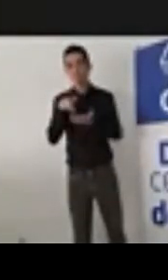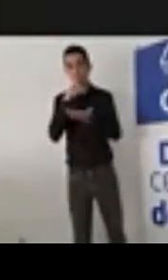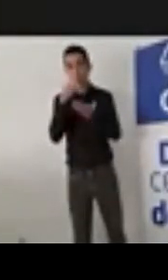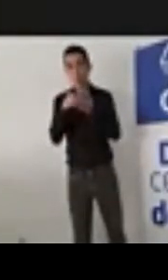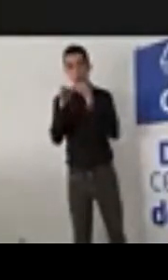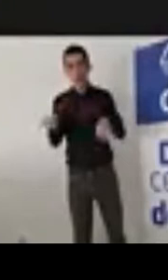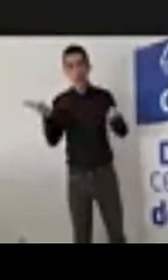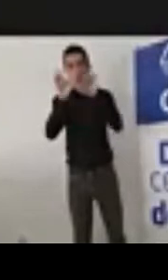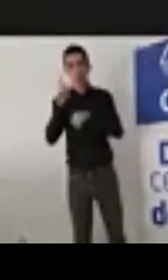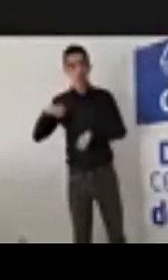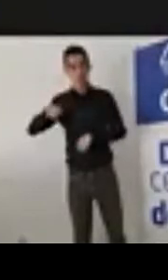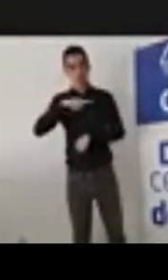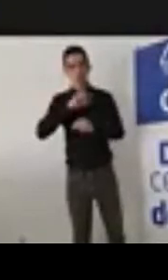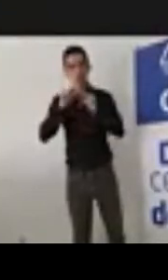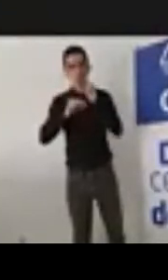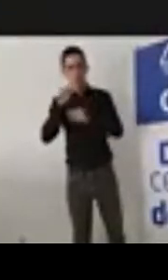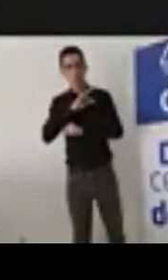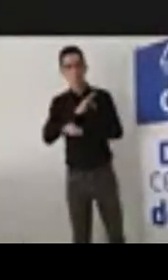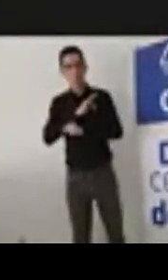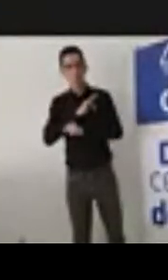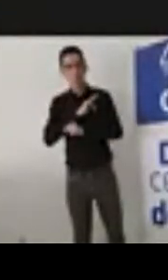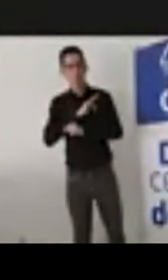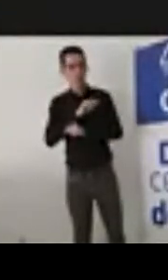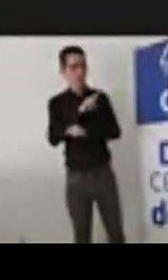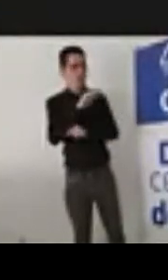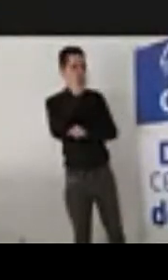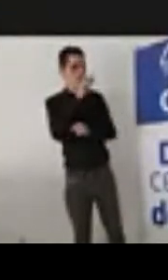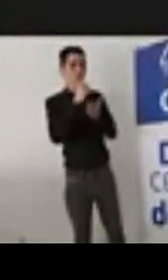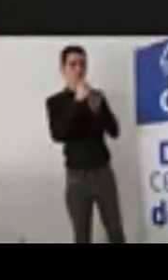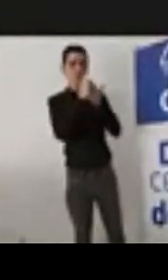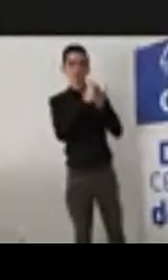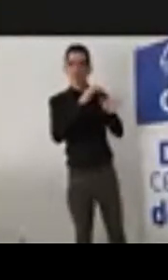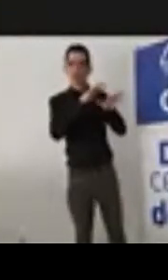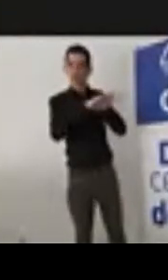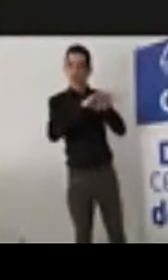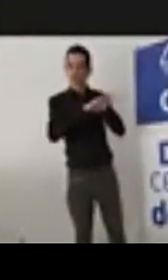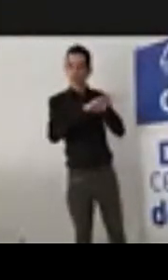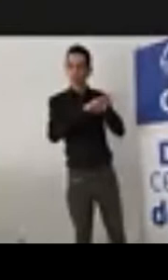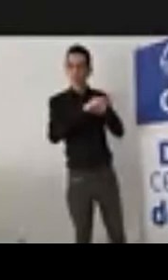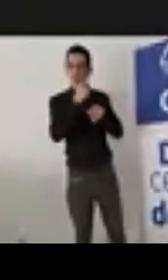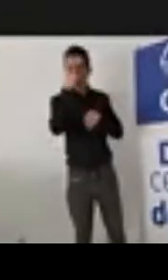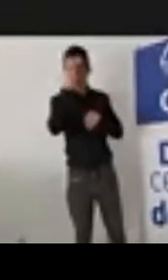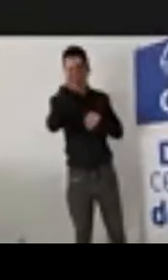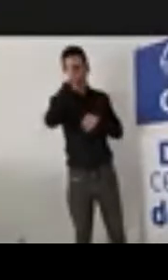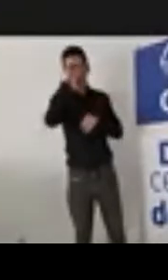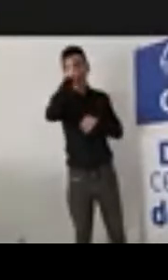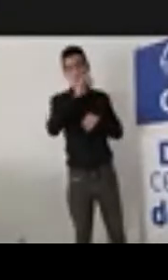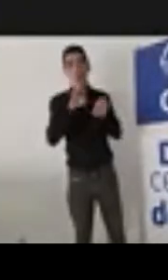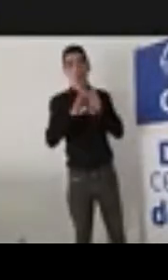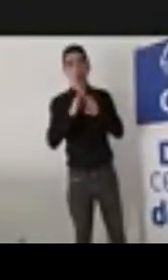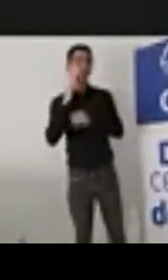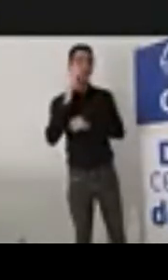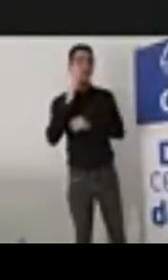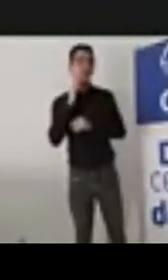en el comportamiento, en la convocatoria, en la participación de los jóvenes son las redes sociales. Y creo que en eso ustedes han hecho un trabajo maravilloso,